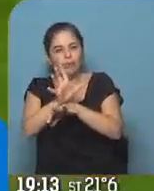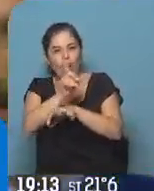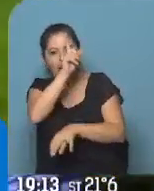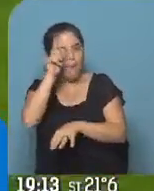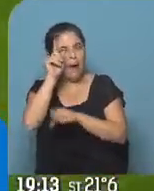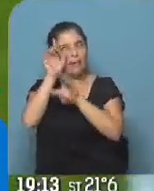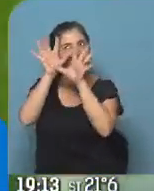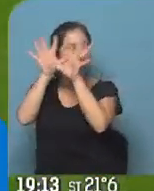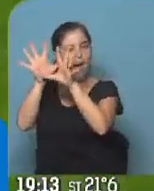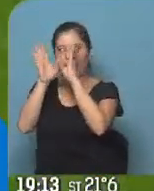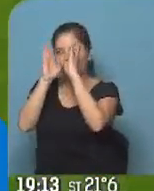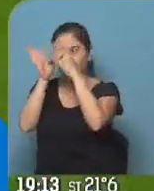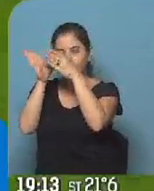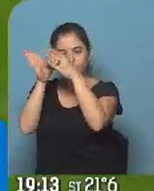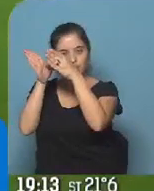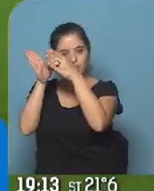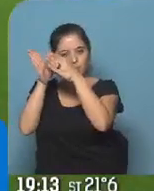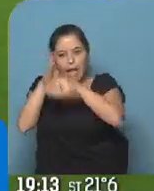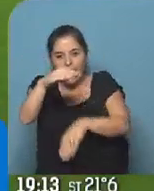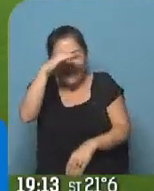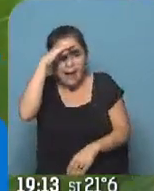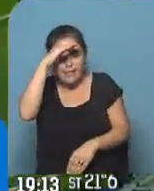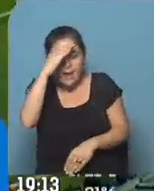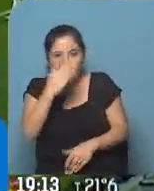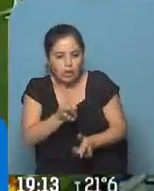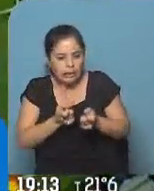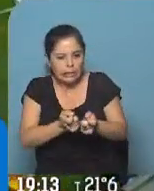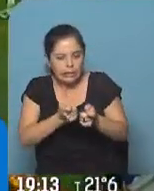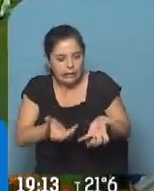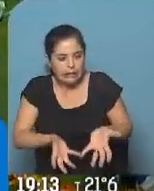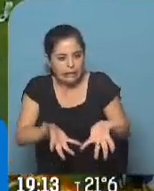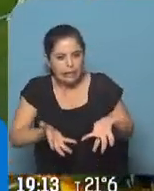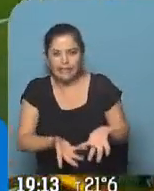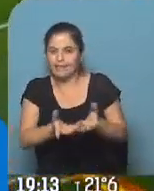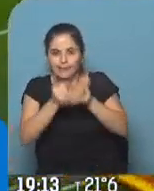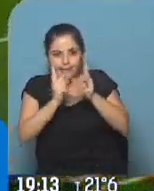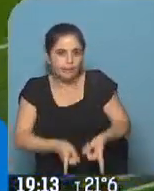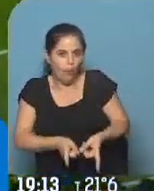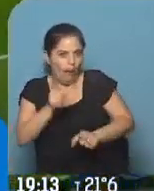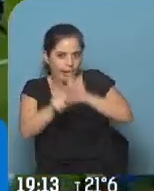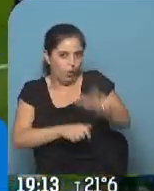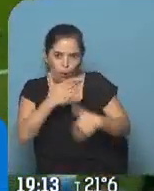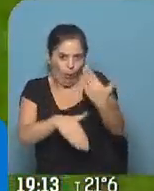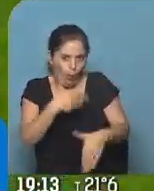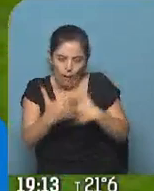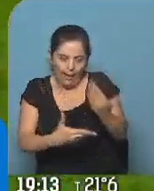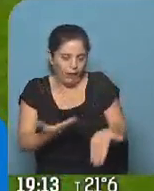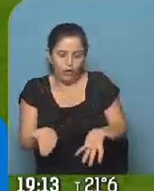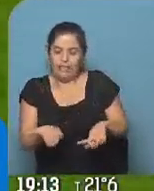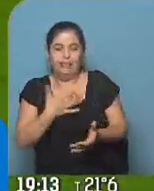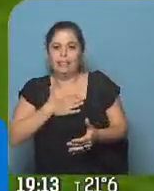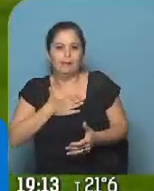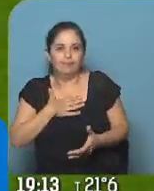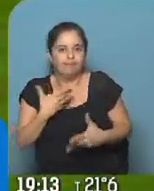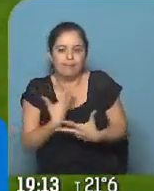hubieran permitido a Gallardo llenarle el músculo a los jugadores después de un esfuerzo tan grande como el de la final frente a Boca, de